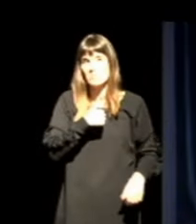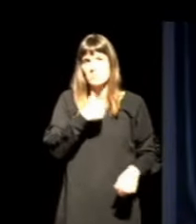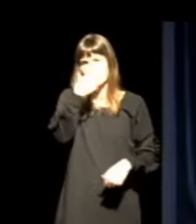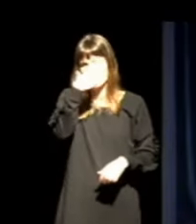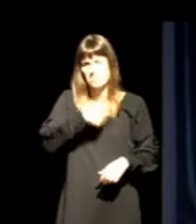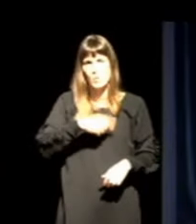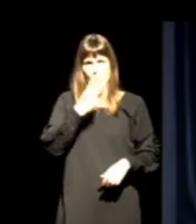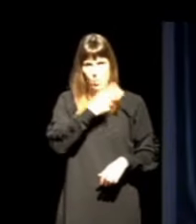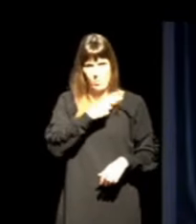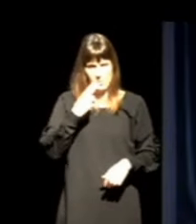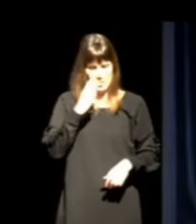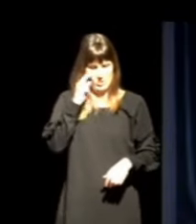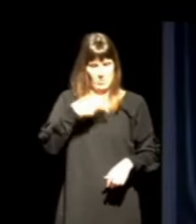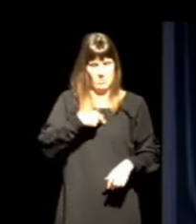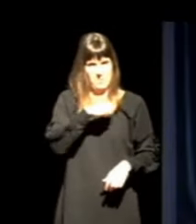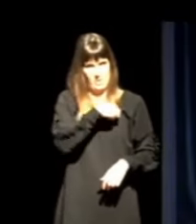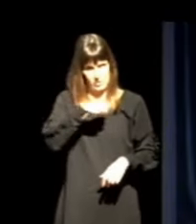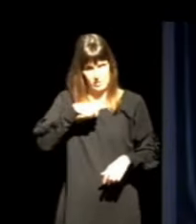comprometo conmigo